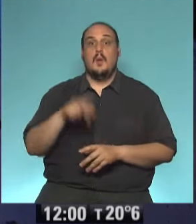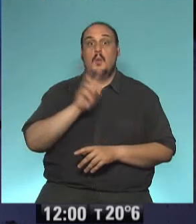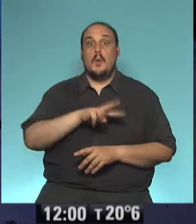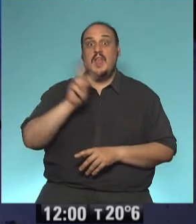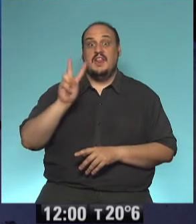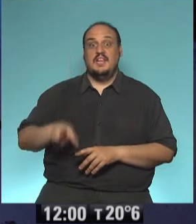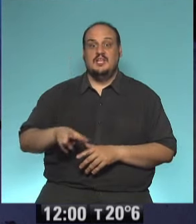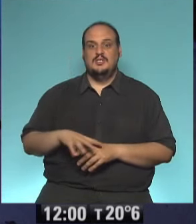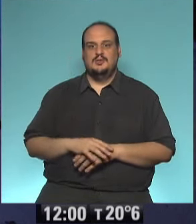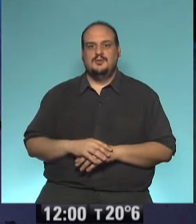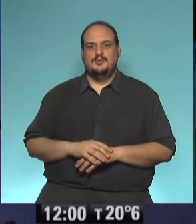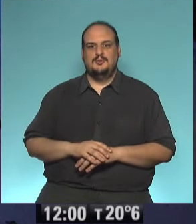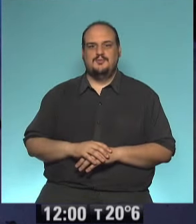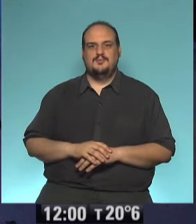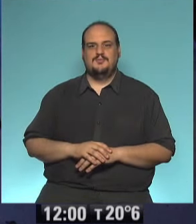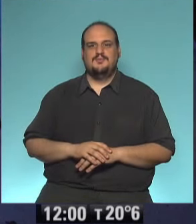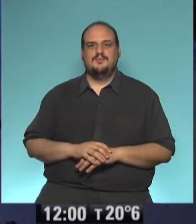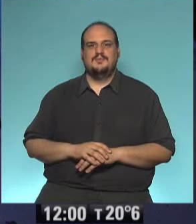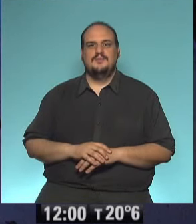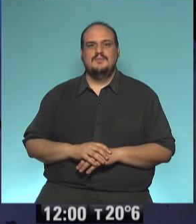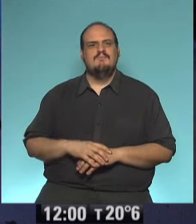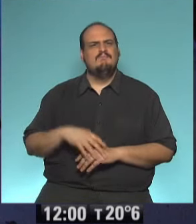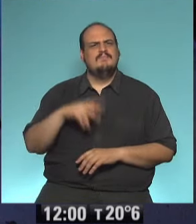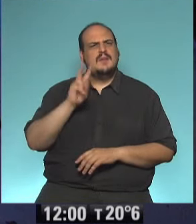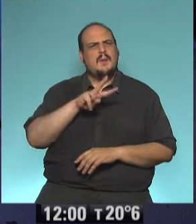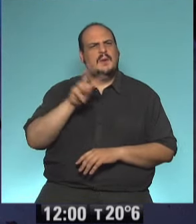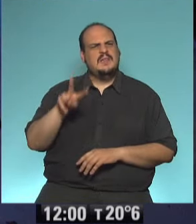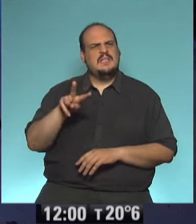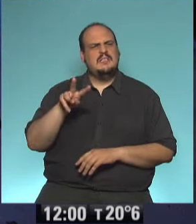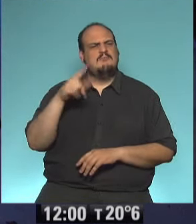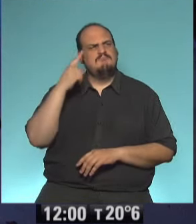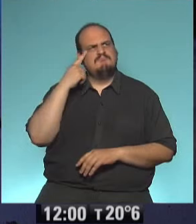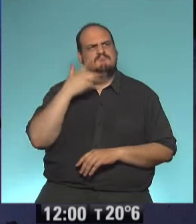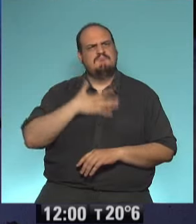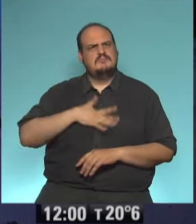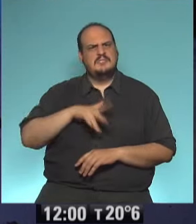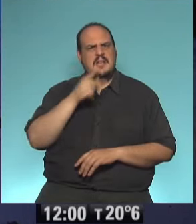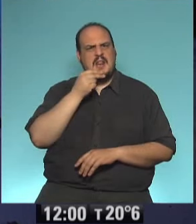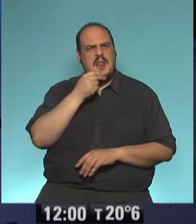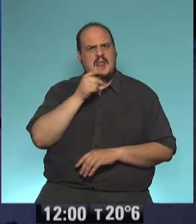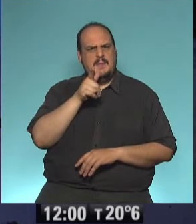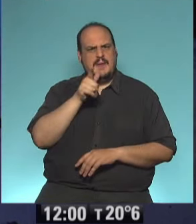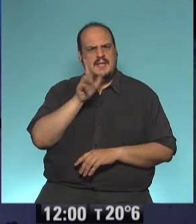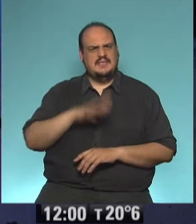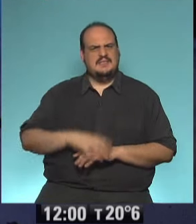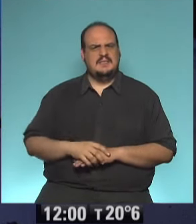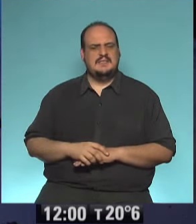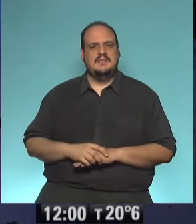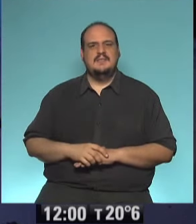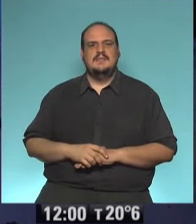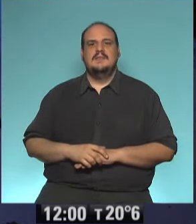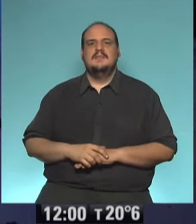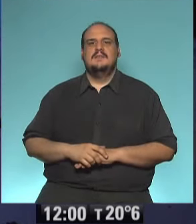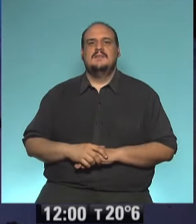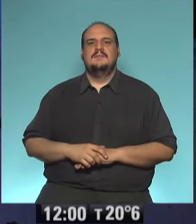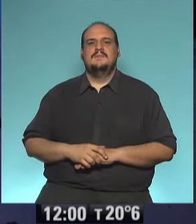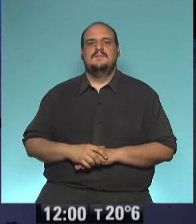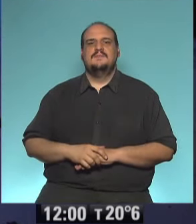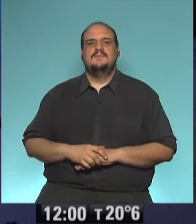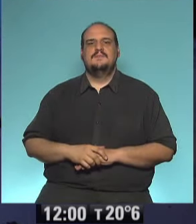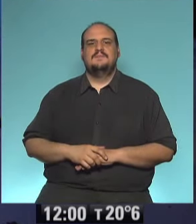ver, ¿qué pasa? A ver, en el ¿qué pasa 22? En el 22? Los creo que el 22. Patitos, 22 está todo tranquilo. Loco, dice la quiniebla. A ver, ¿qué dice 22, el 22?